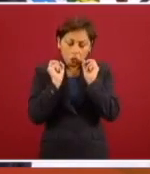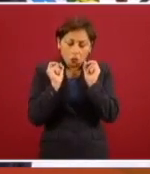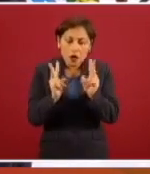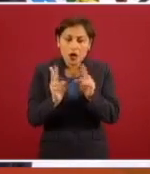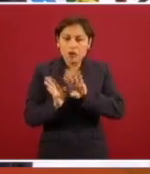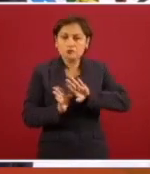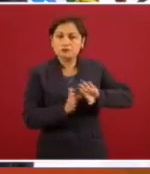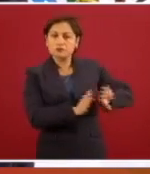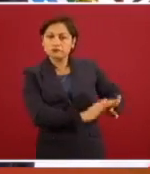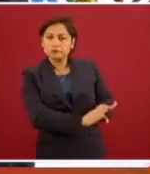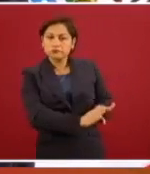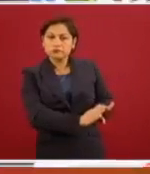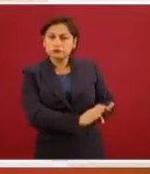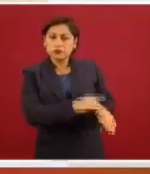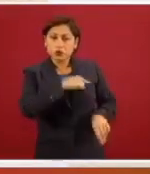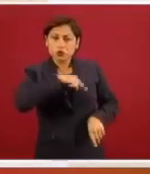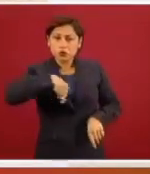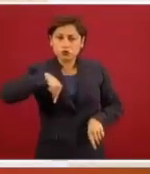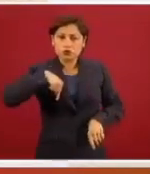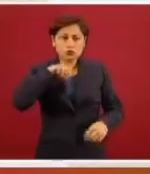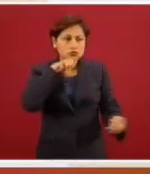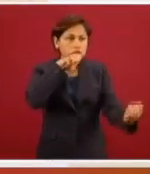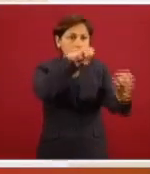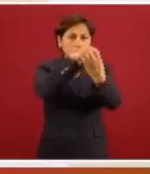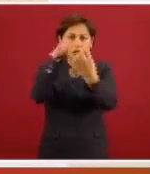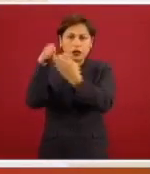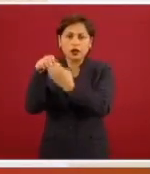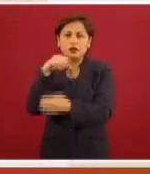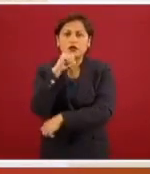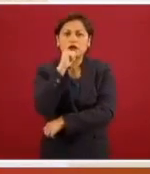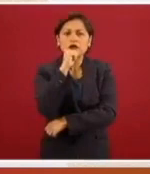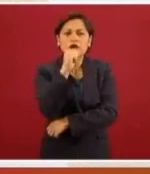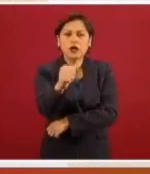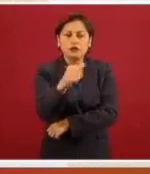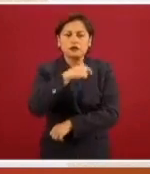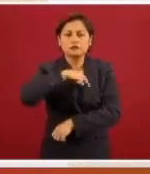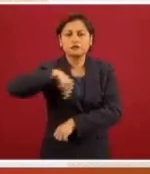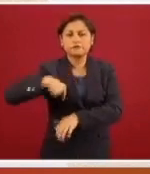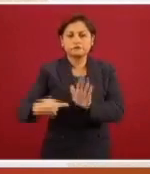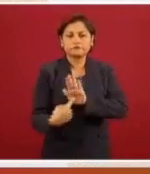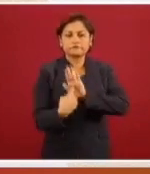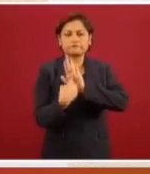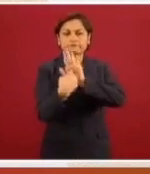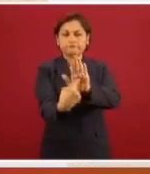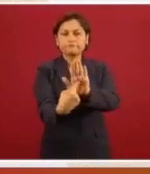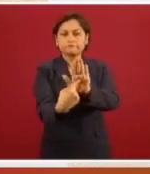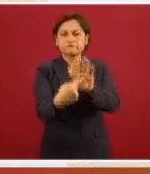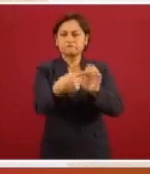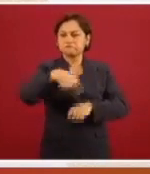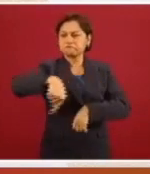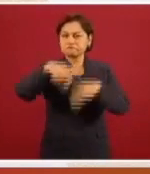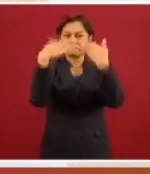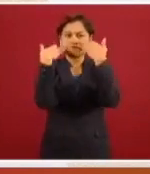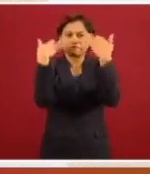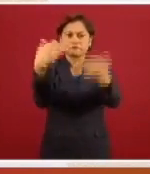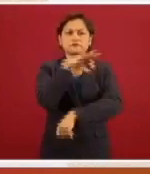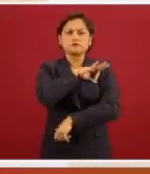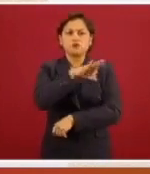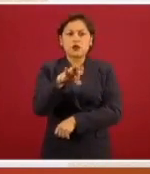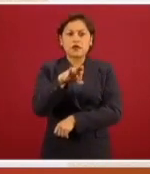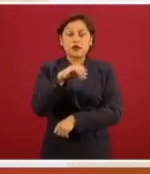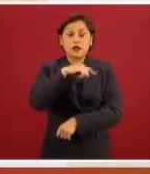engañamos, y hay constancia de ello. Lo que estamos haciendo es lo que